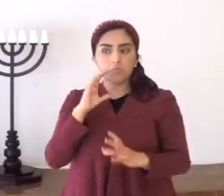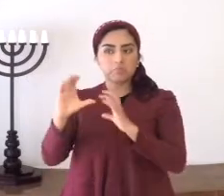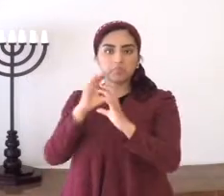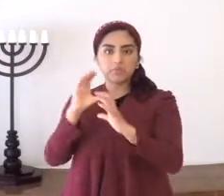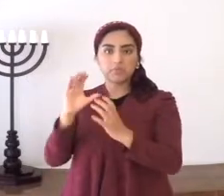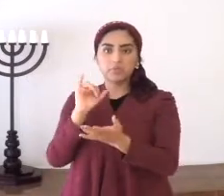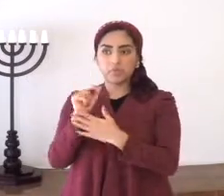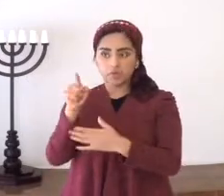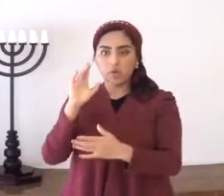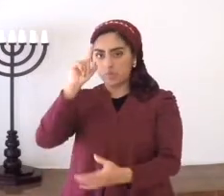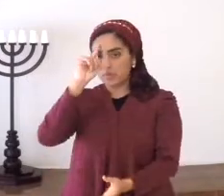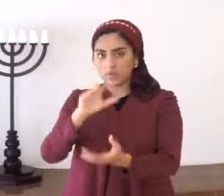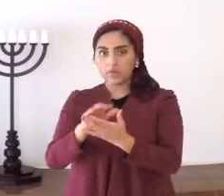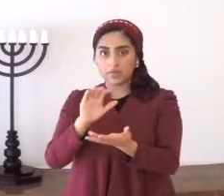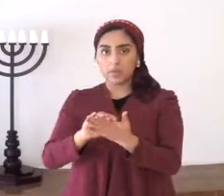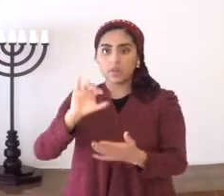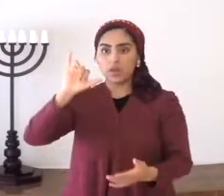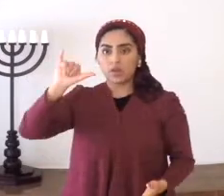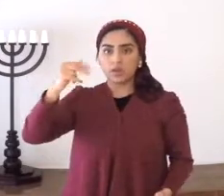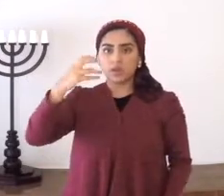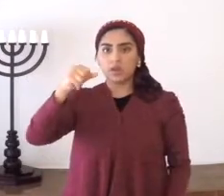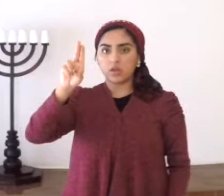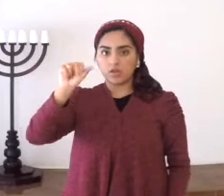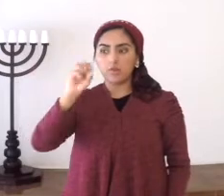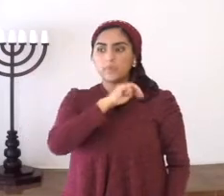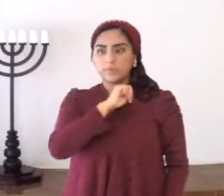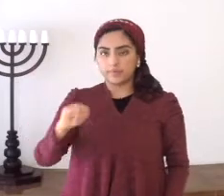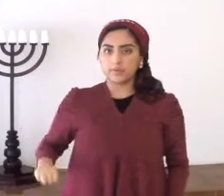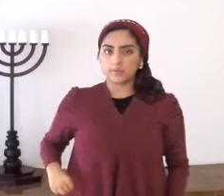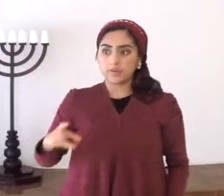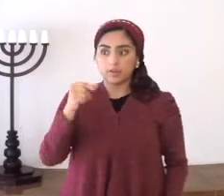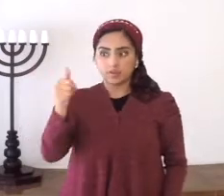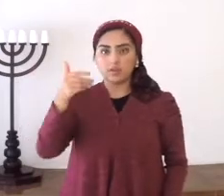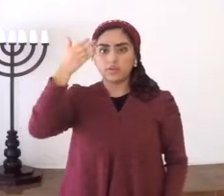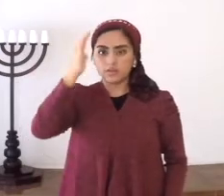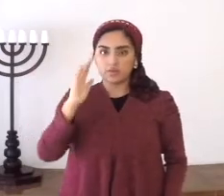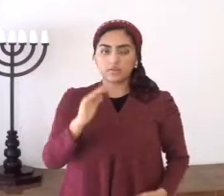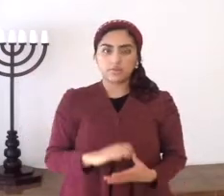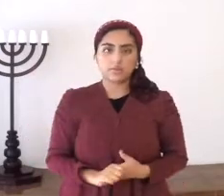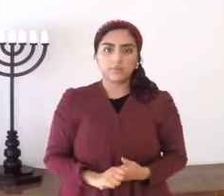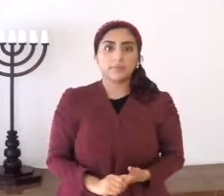Voy a hablar con él y estoy seguro que él cree que Yahshua es el Mashiach y que es Elohim.